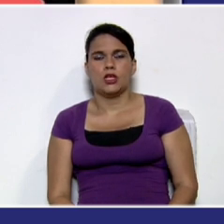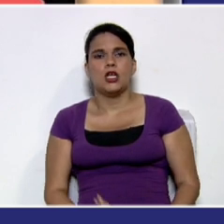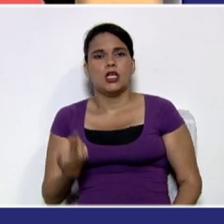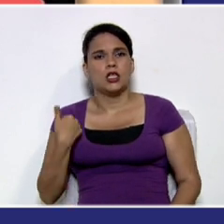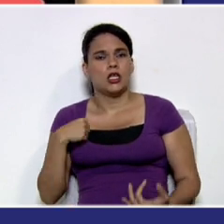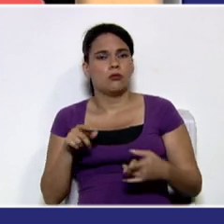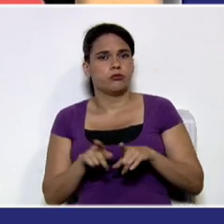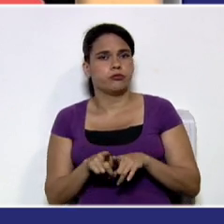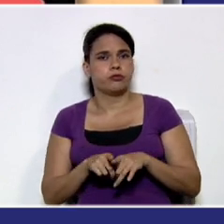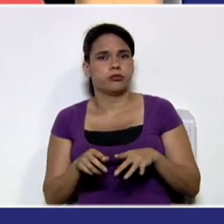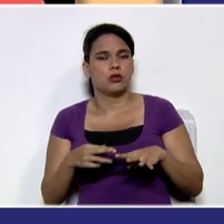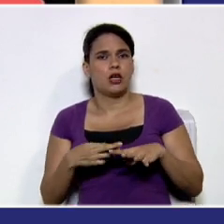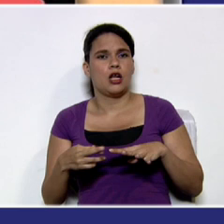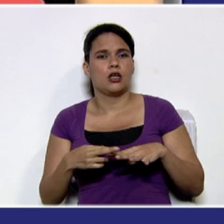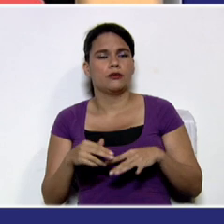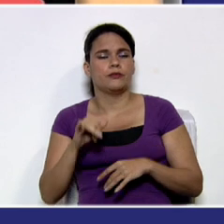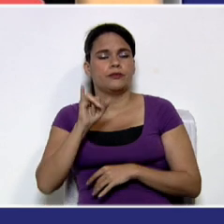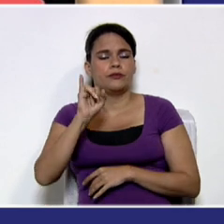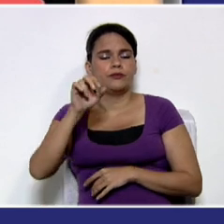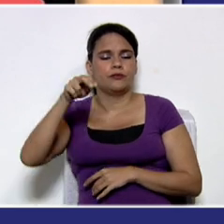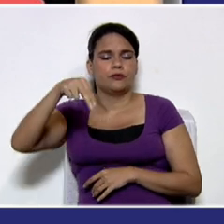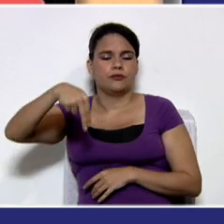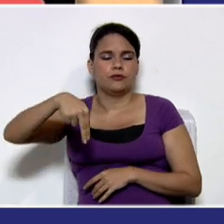Tenemos la región insular,